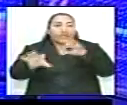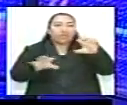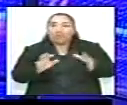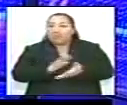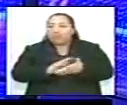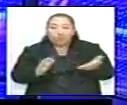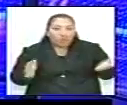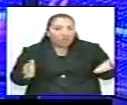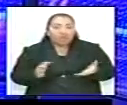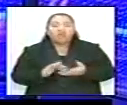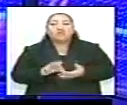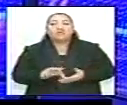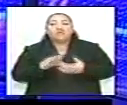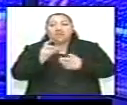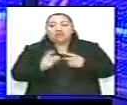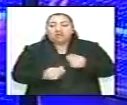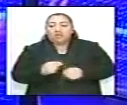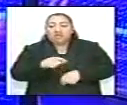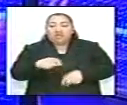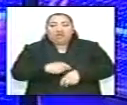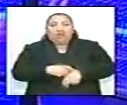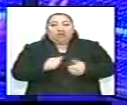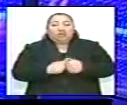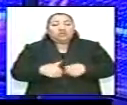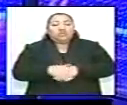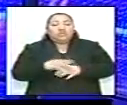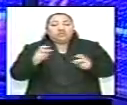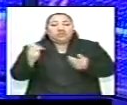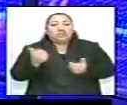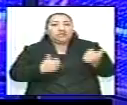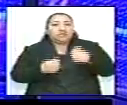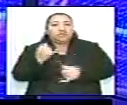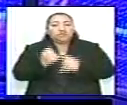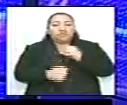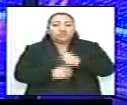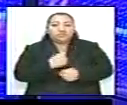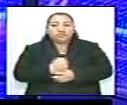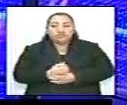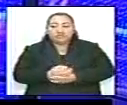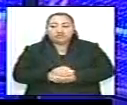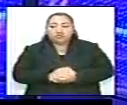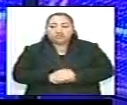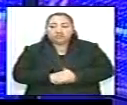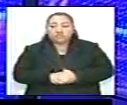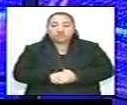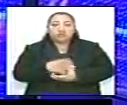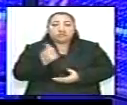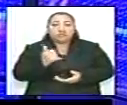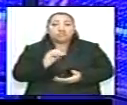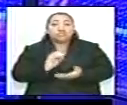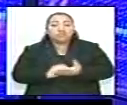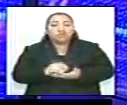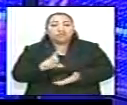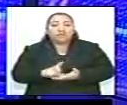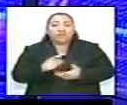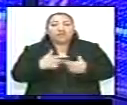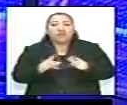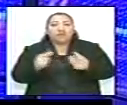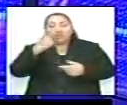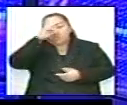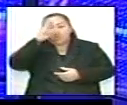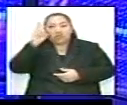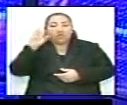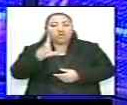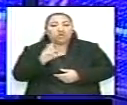equipamiento, especialistas y demoras en la gestión administrativa en los últimos años. Hay más casos en Lima, La Libertad, Cusco